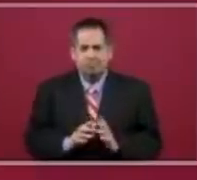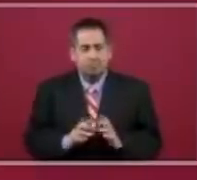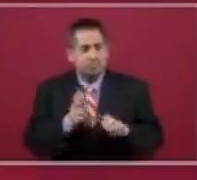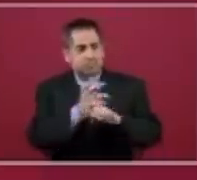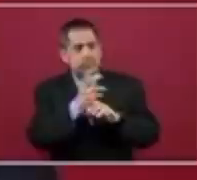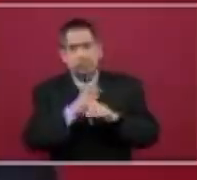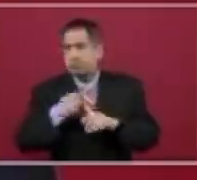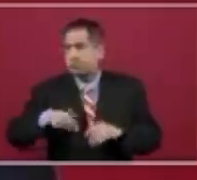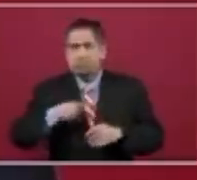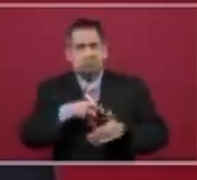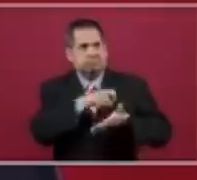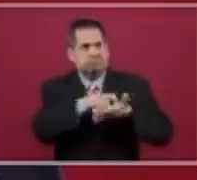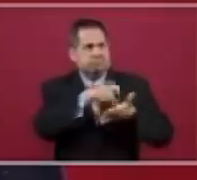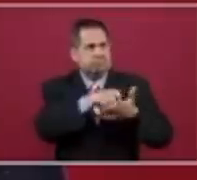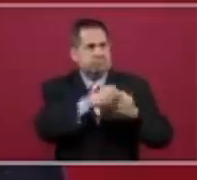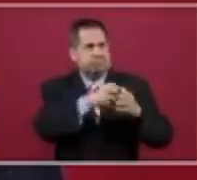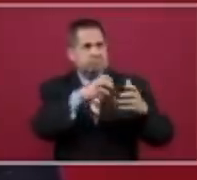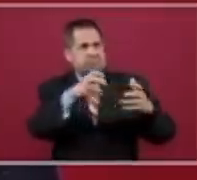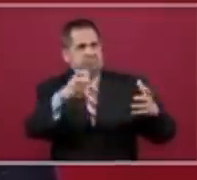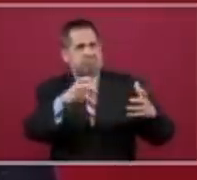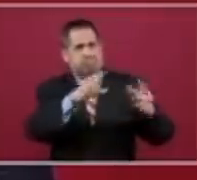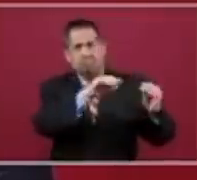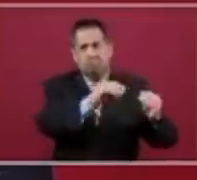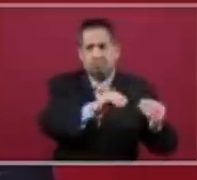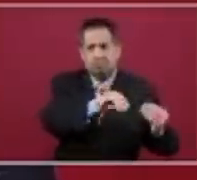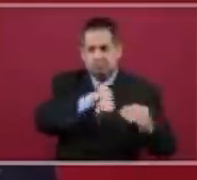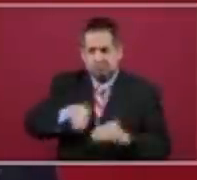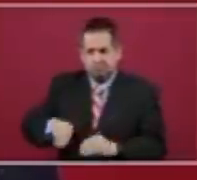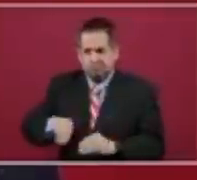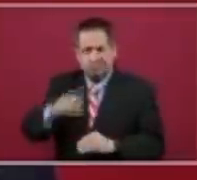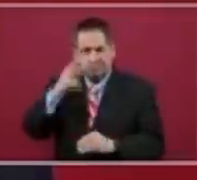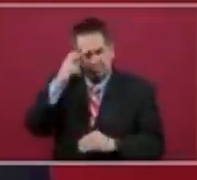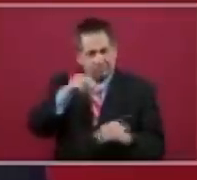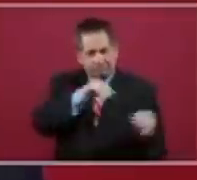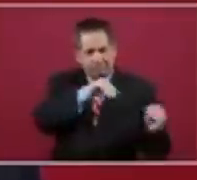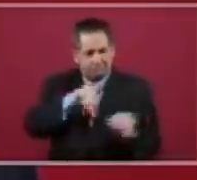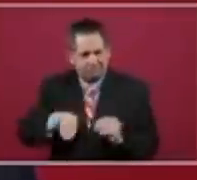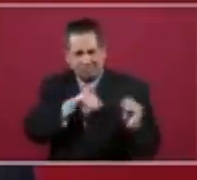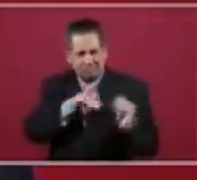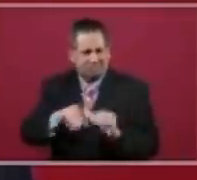Estados Unidos y se sigan introduciendo armas para